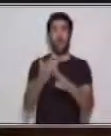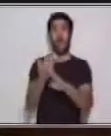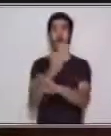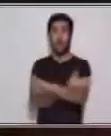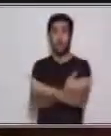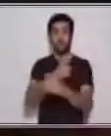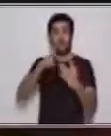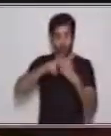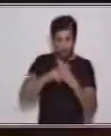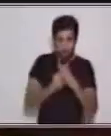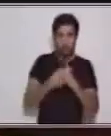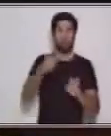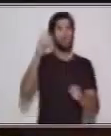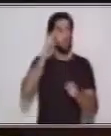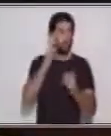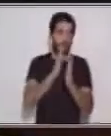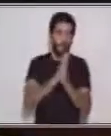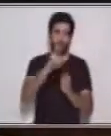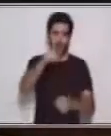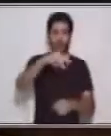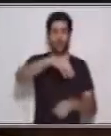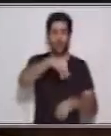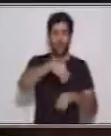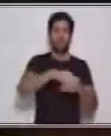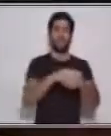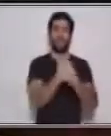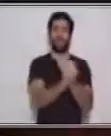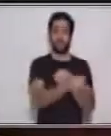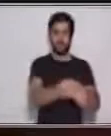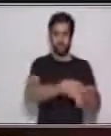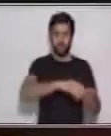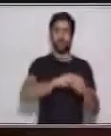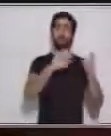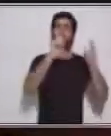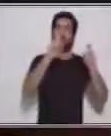laves constantemente tus manos con agua y con jabón.